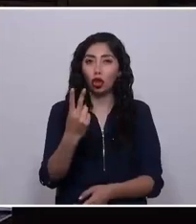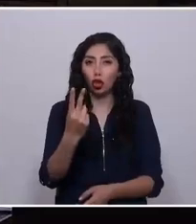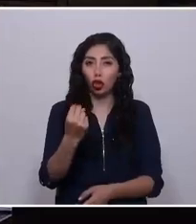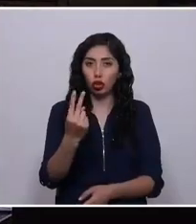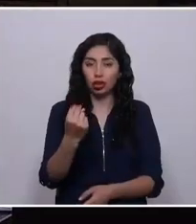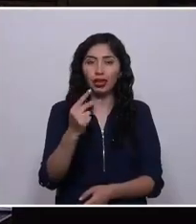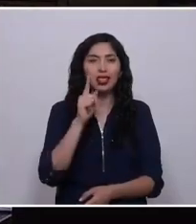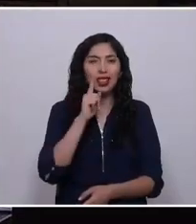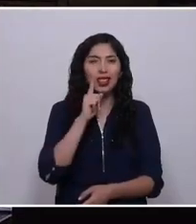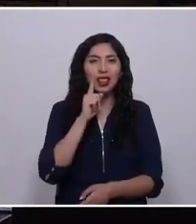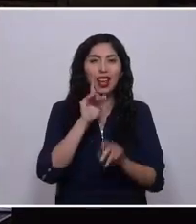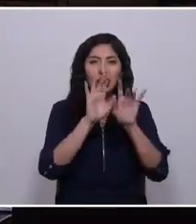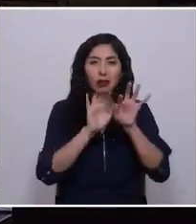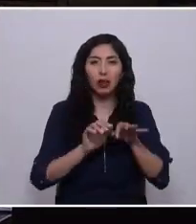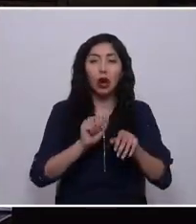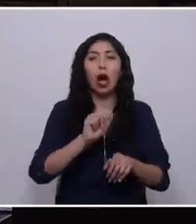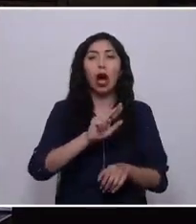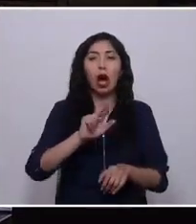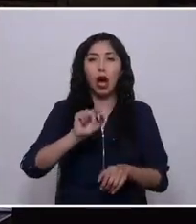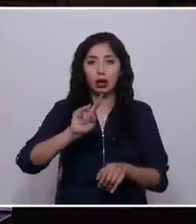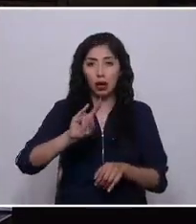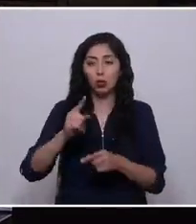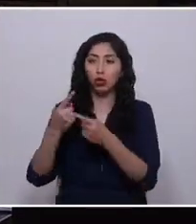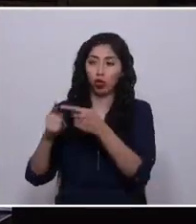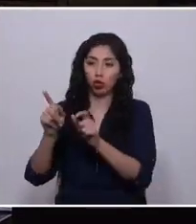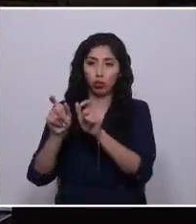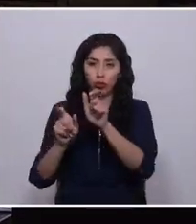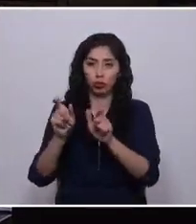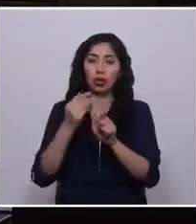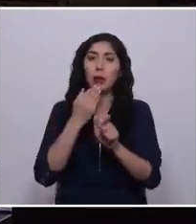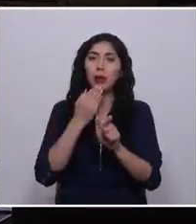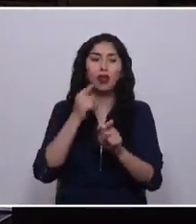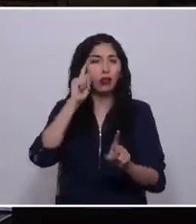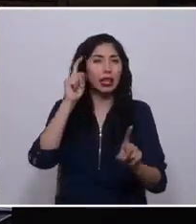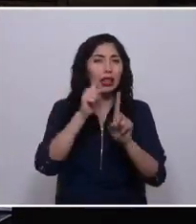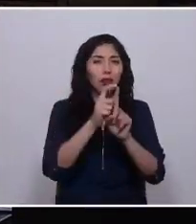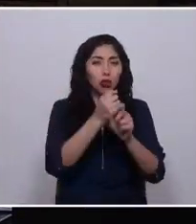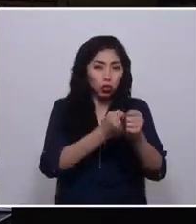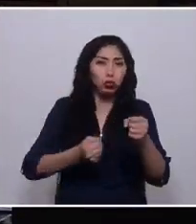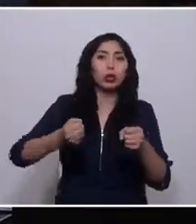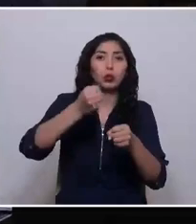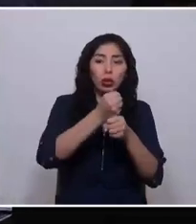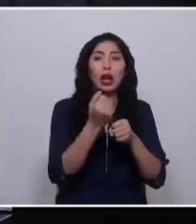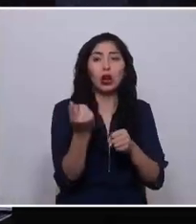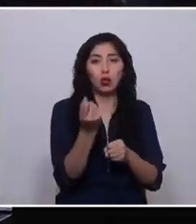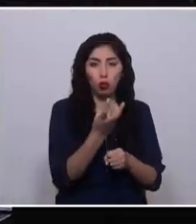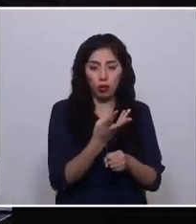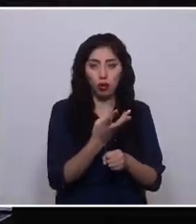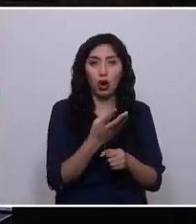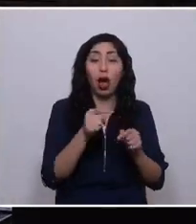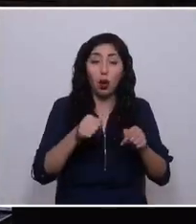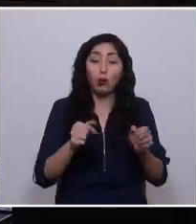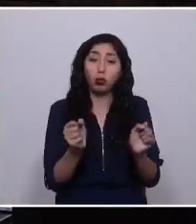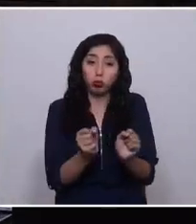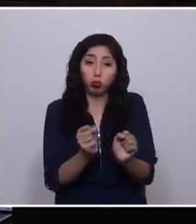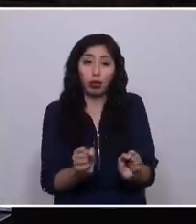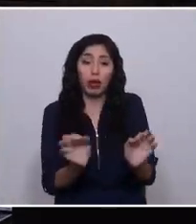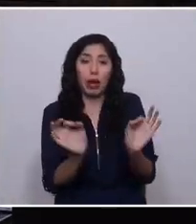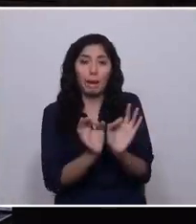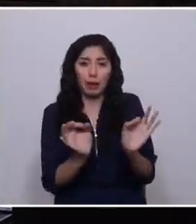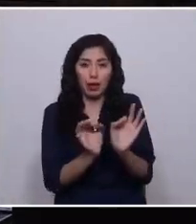otros autores y autoras para sustituir dicho numeral. Se ofrece la palabra respecto a la indicación número 112.